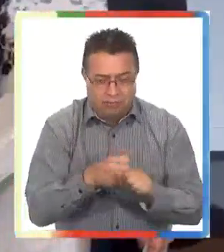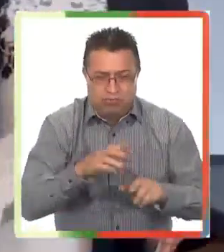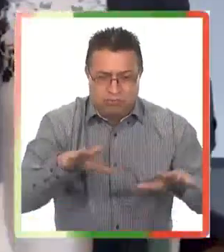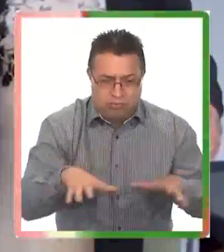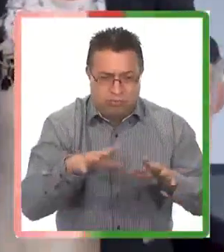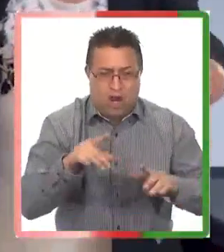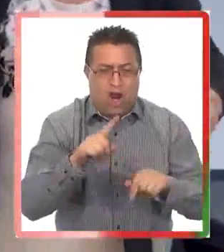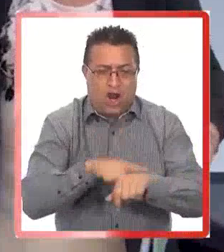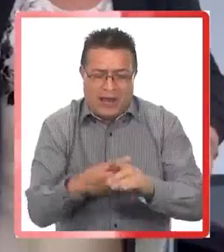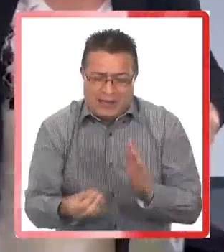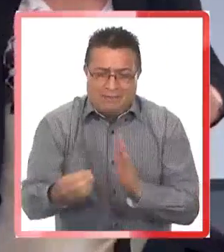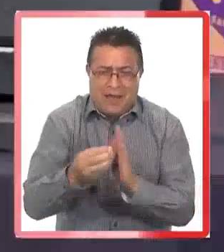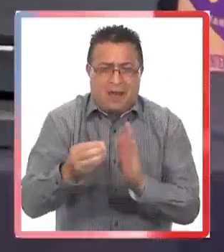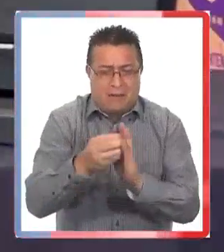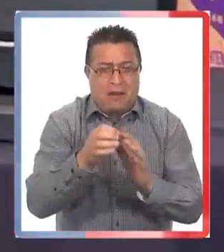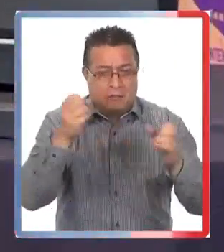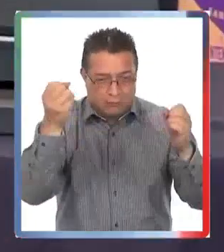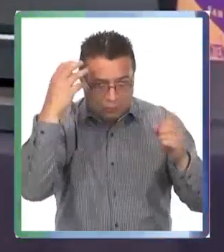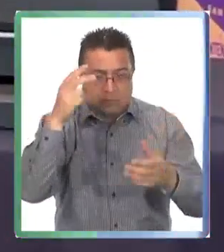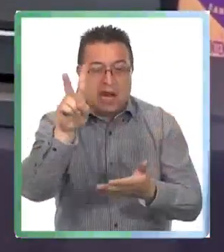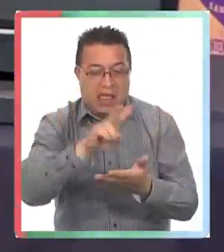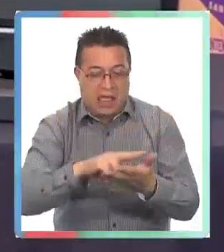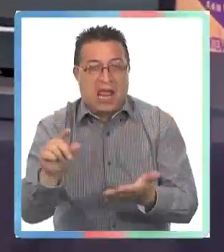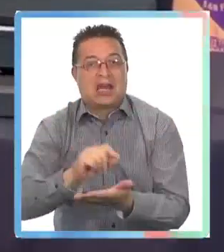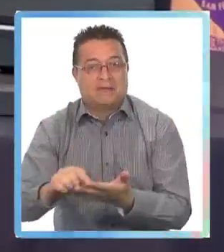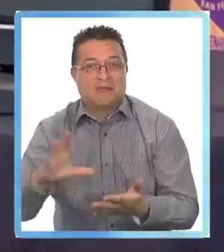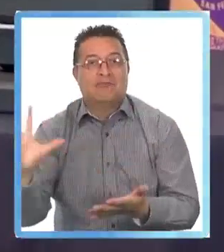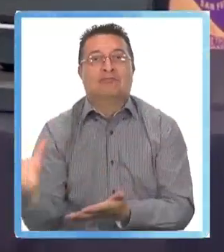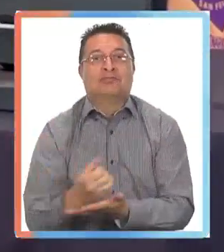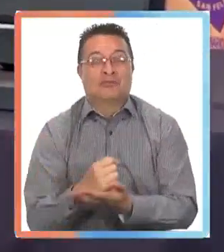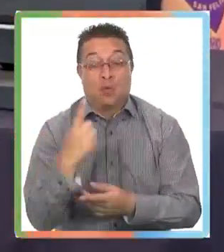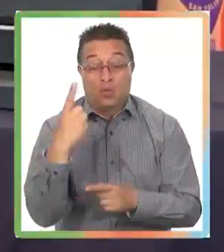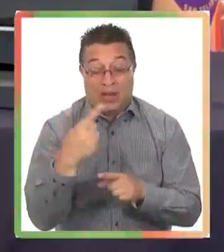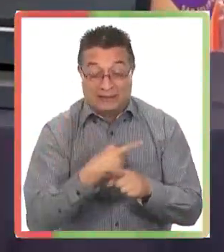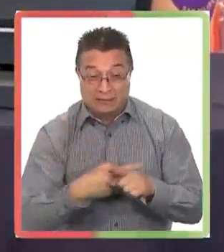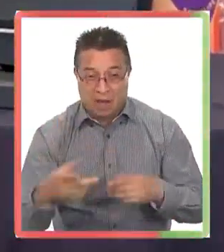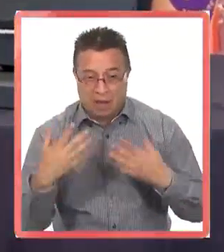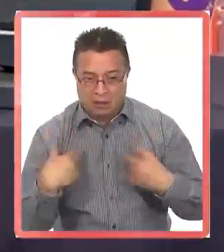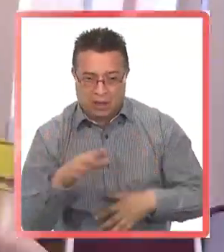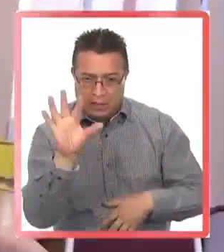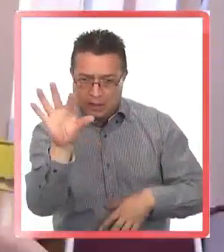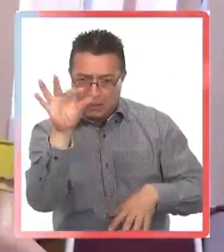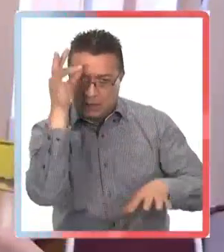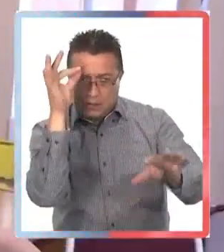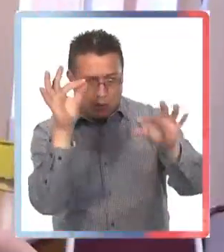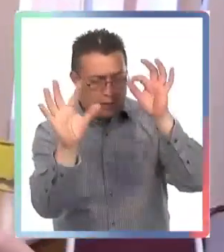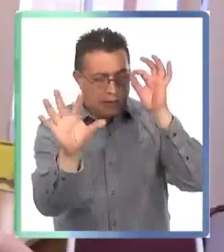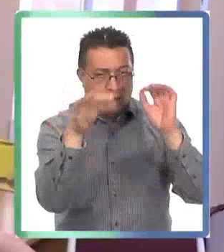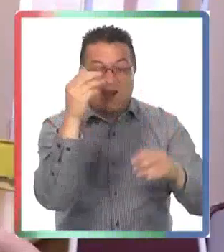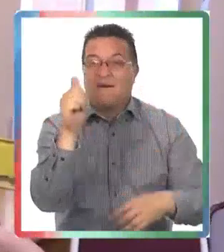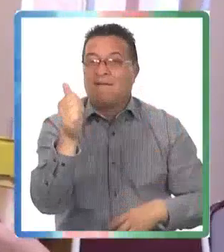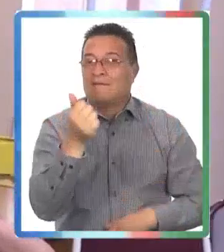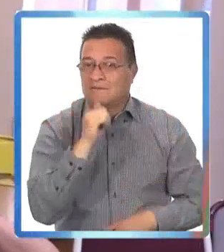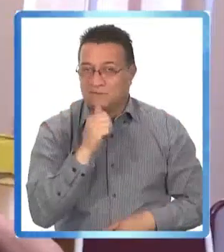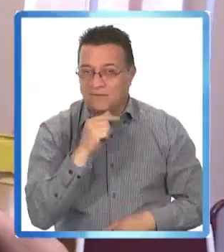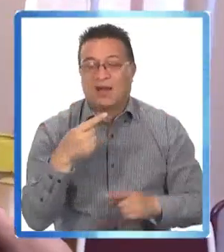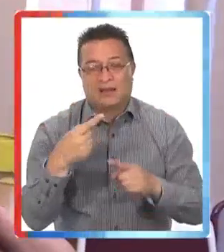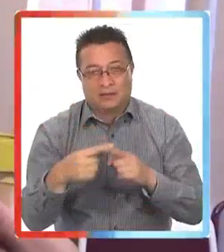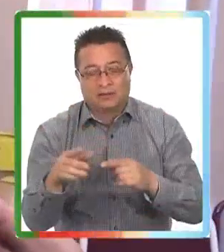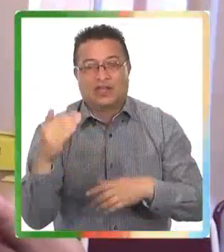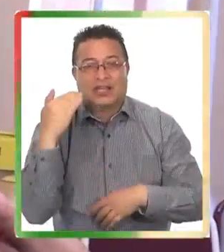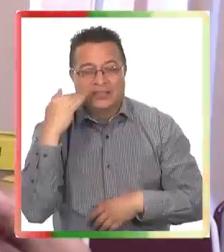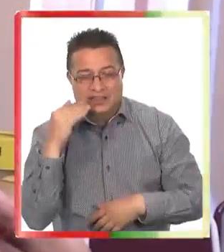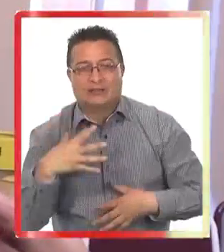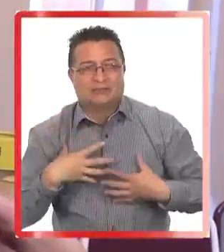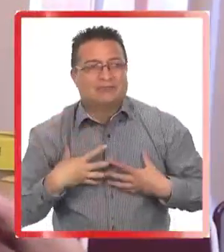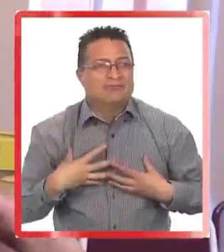extras, lograron su objetivo de aprender a leer y escribir. En la primera semana me pude dar cuenta de que faltaba algo en ellos, se